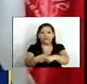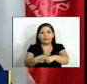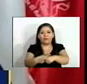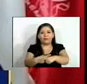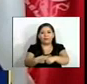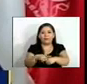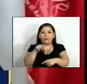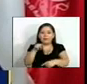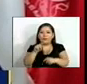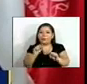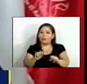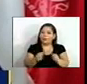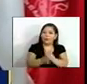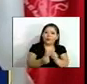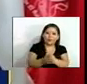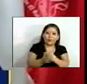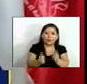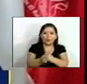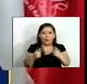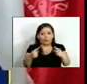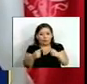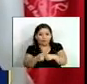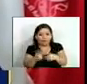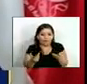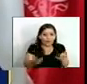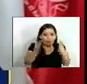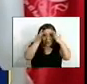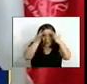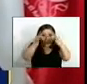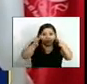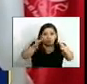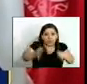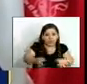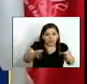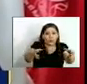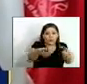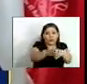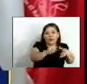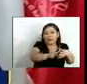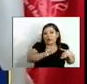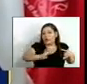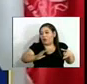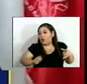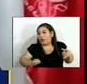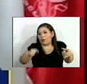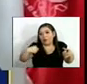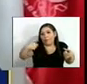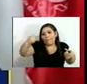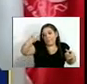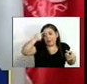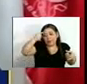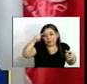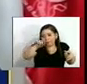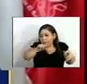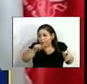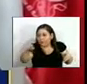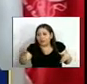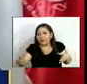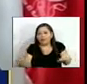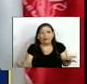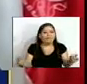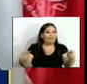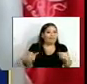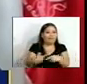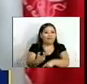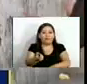un momento son las tomas de decisiones de los organismos de gobierno y tener algunos resultados